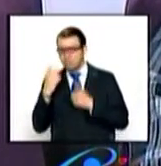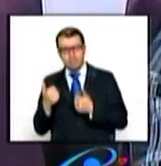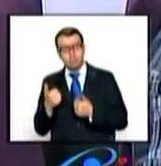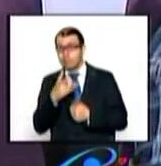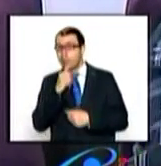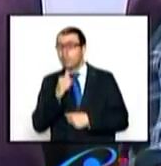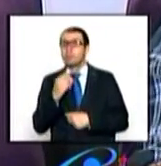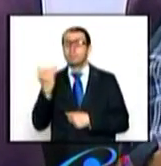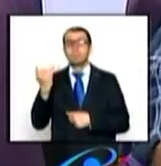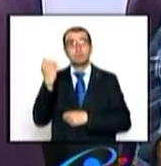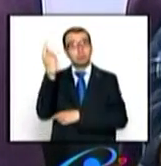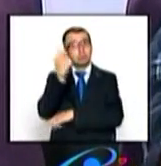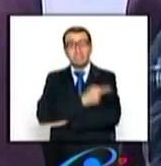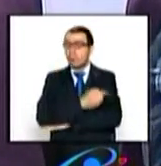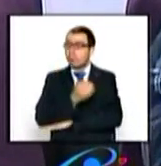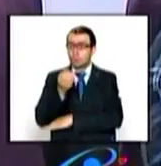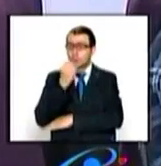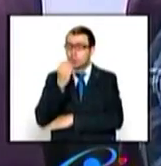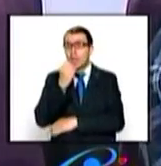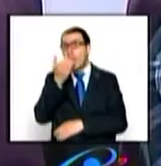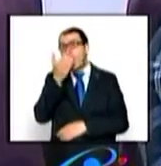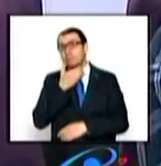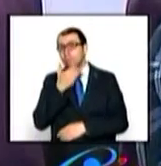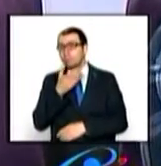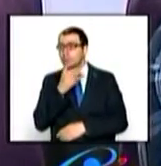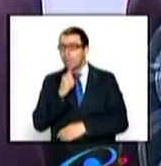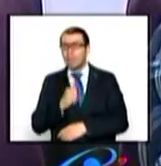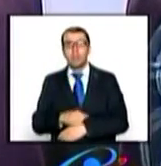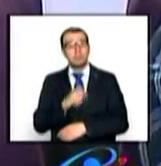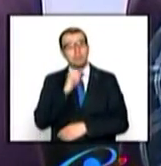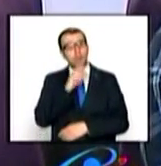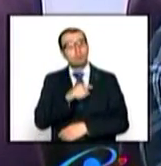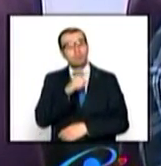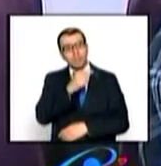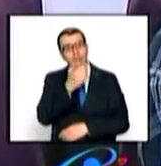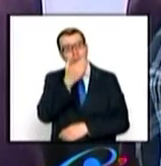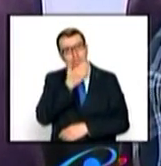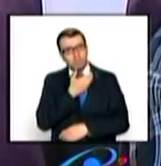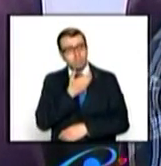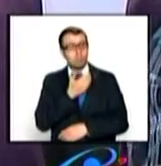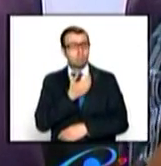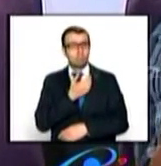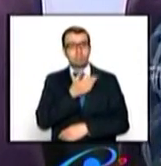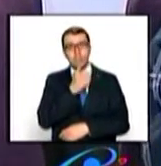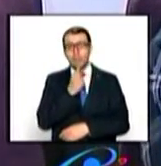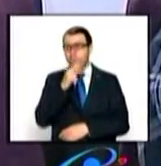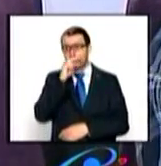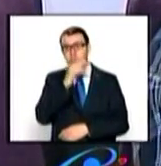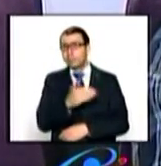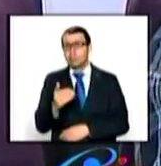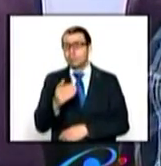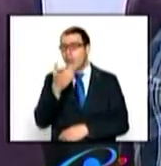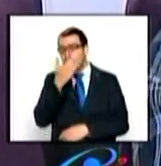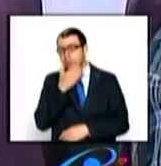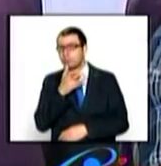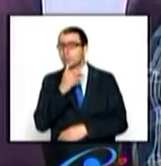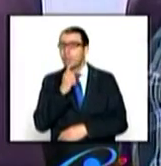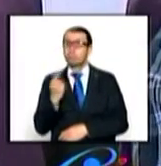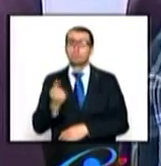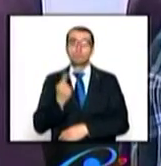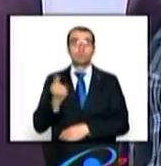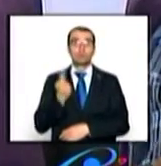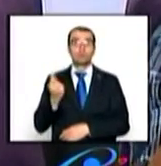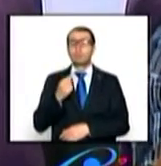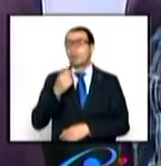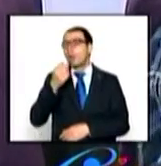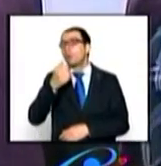día. Es que uno, cuando los atienden en la consulta, les pregunta y el que más se comerá 2. Los niños ya no comen frutas, comen jugos de cajitas,